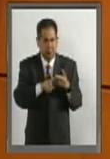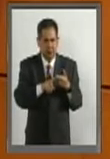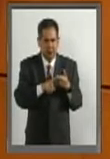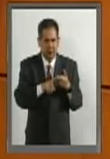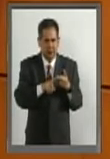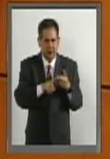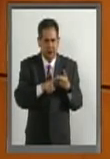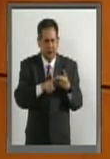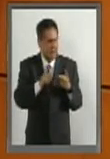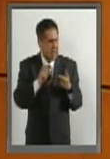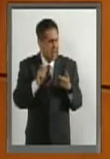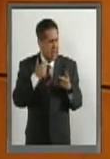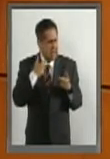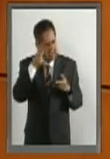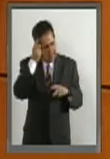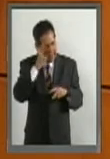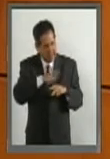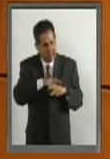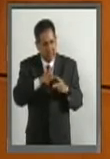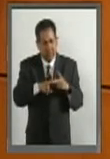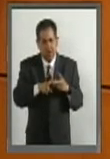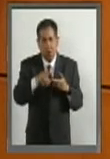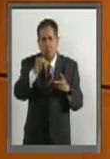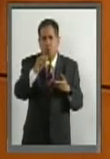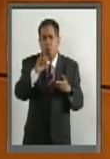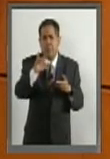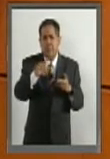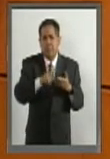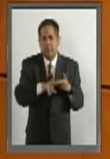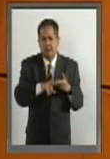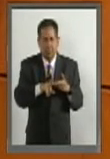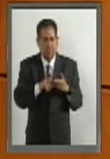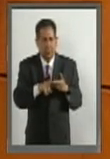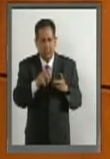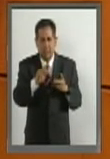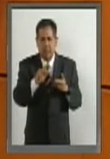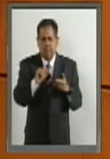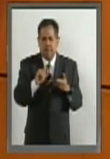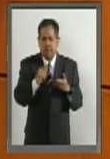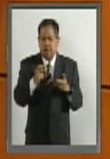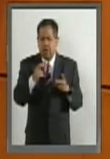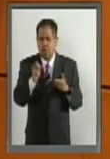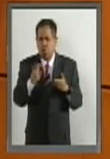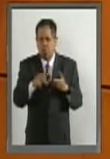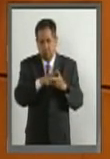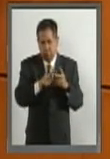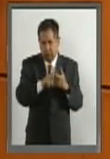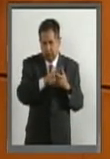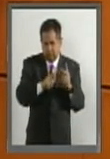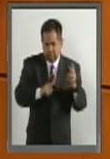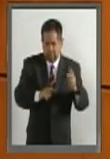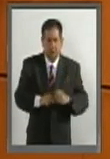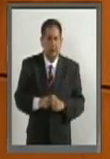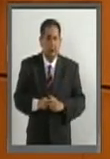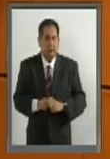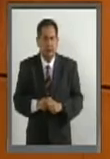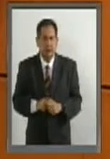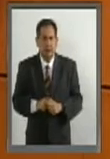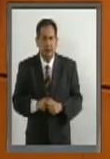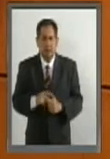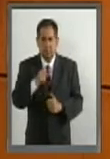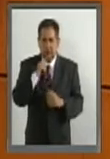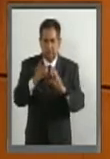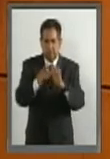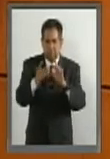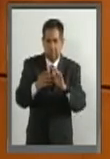con el antiguo director de ExxonMobil, Tillerson. Comentan que estuvieron